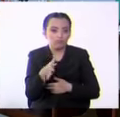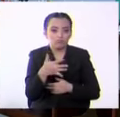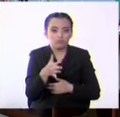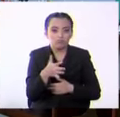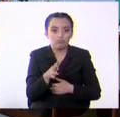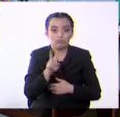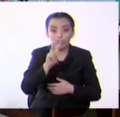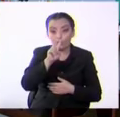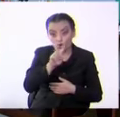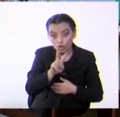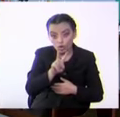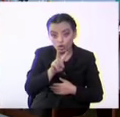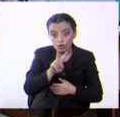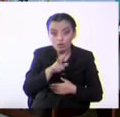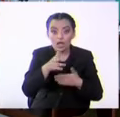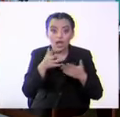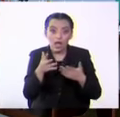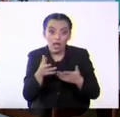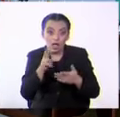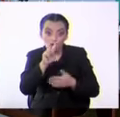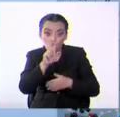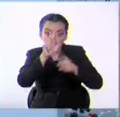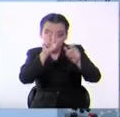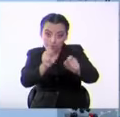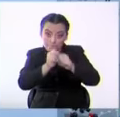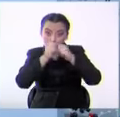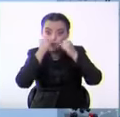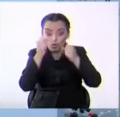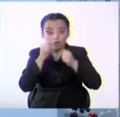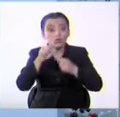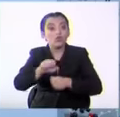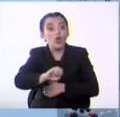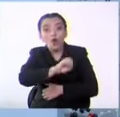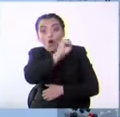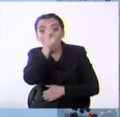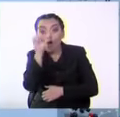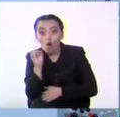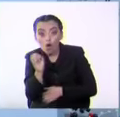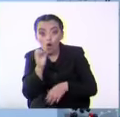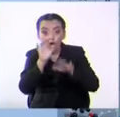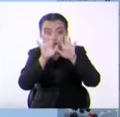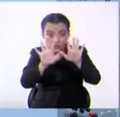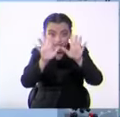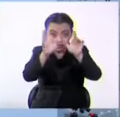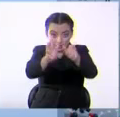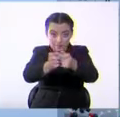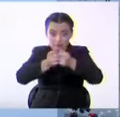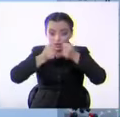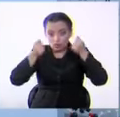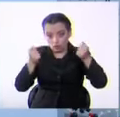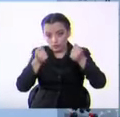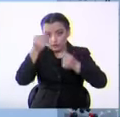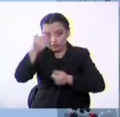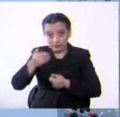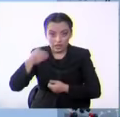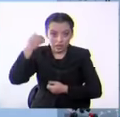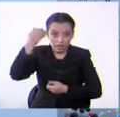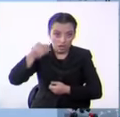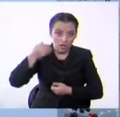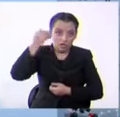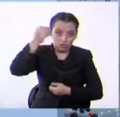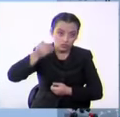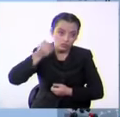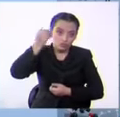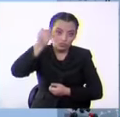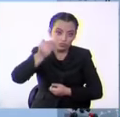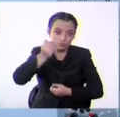unos 2 a 10 millones según el registro fósil. Es decir, las especies no son permanentes.